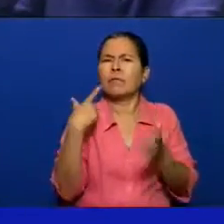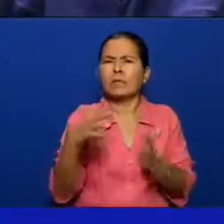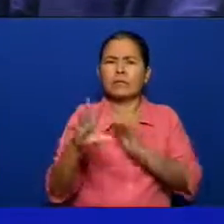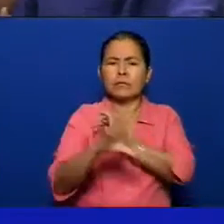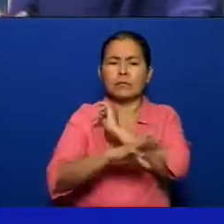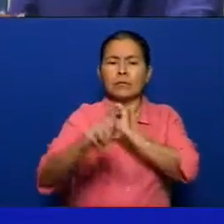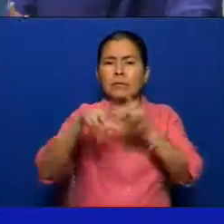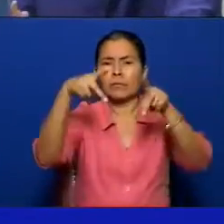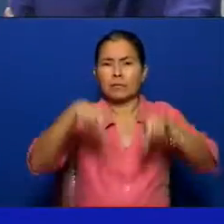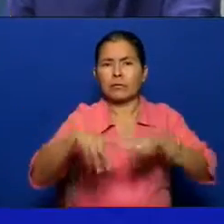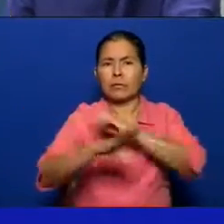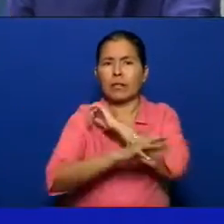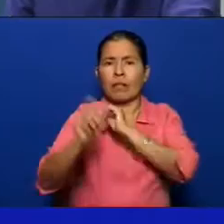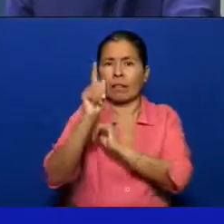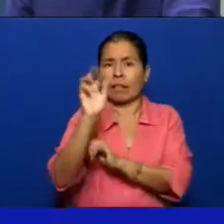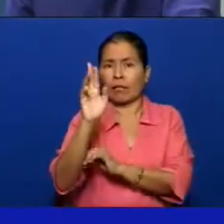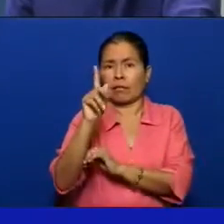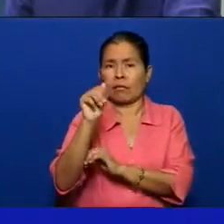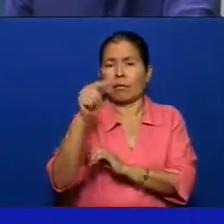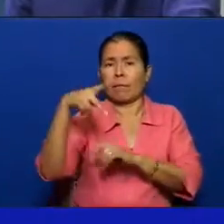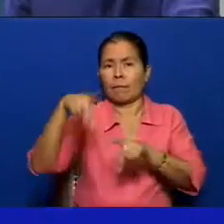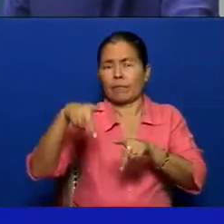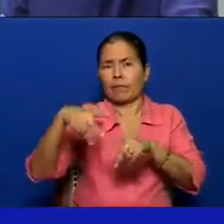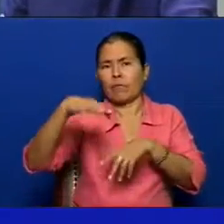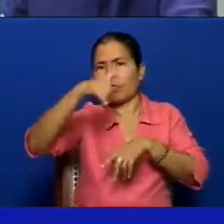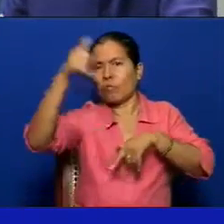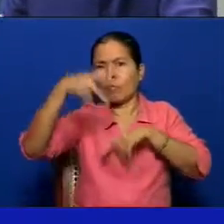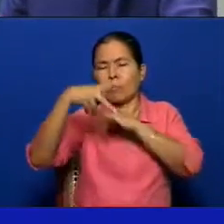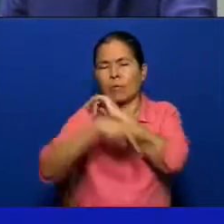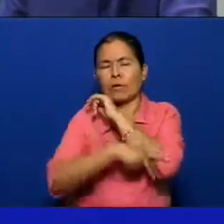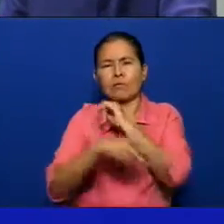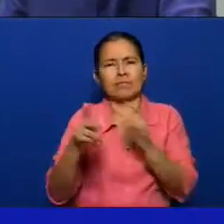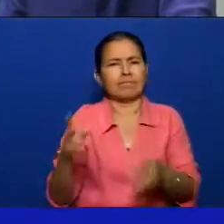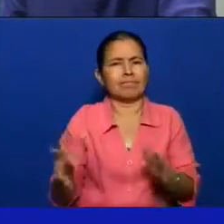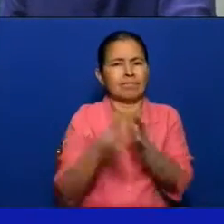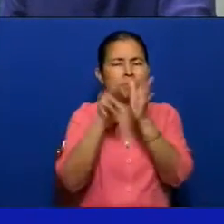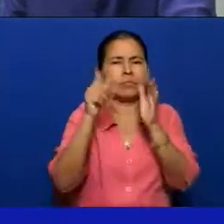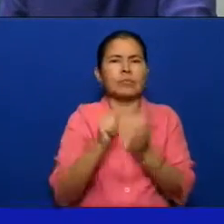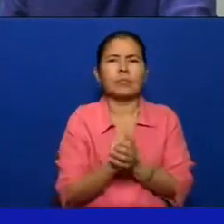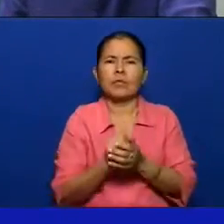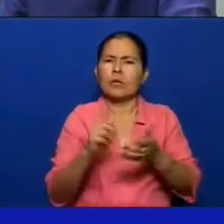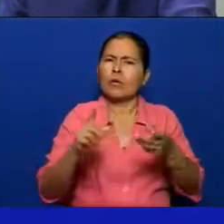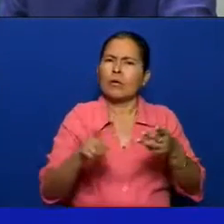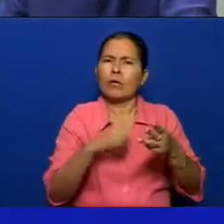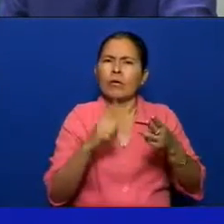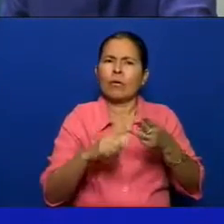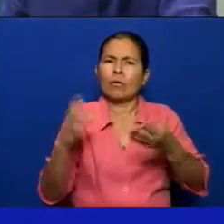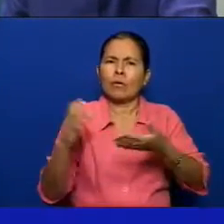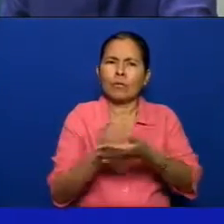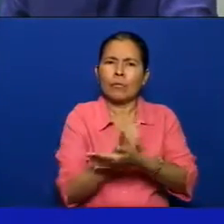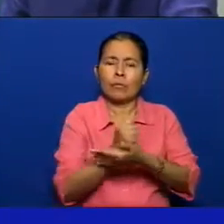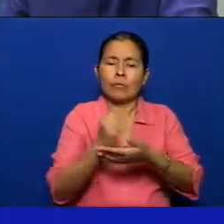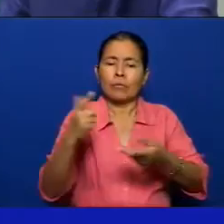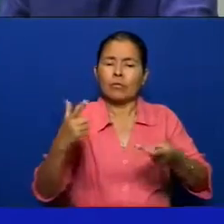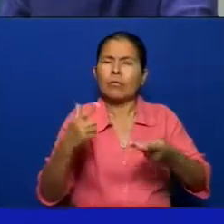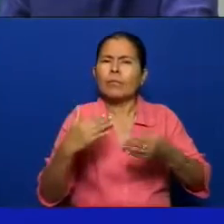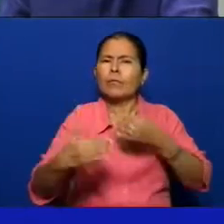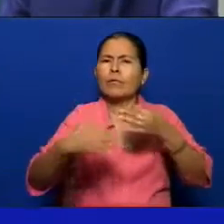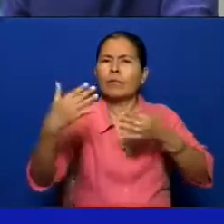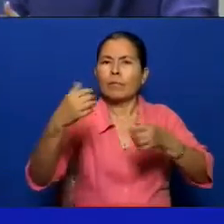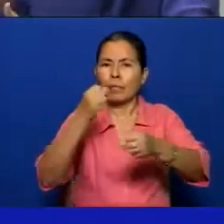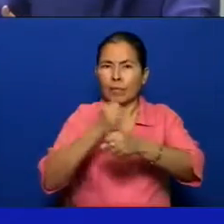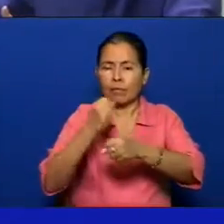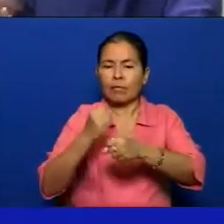los preceptos de la convención. También hemos aprobado recientemente el Código Procesal del Trabajo y la Seguridad